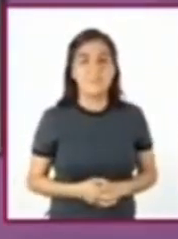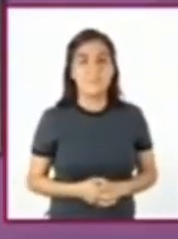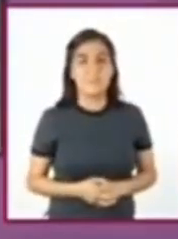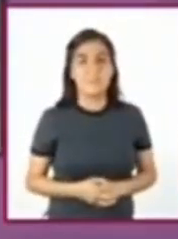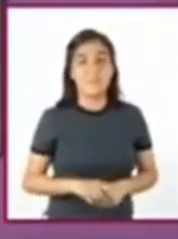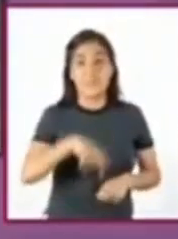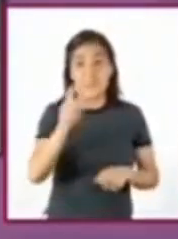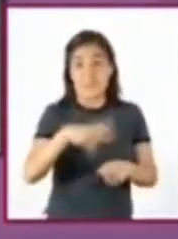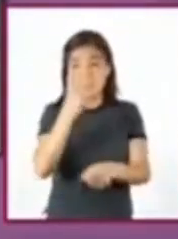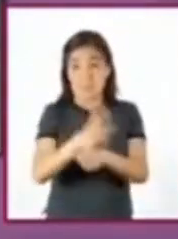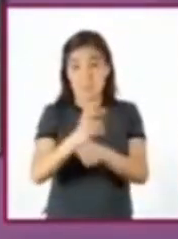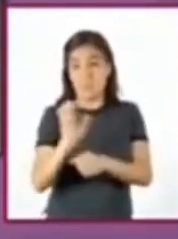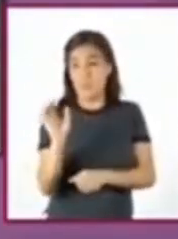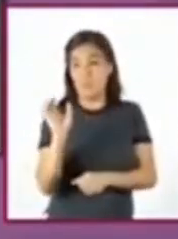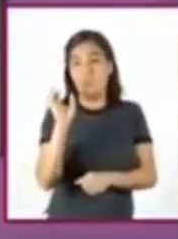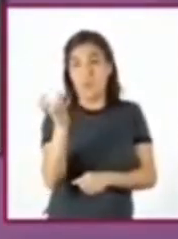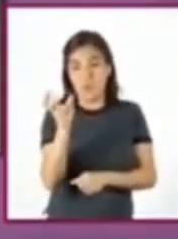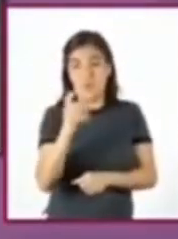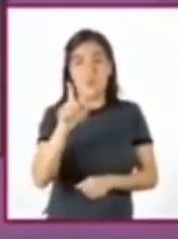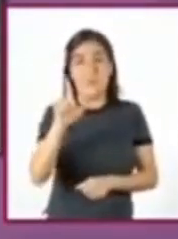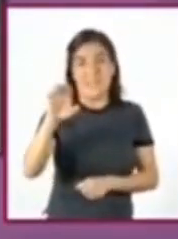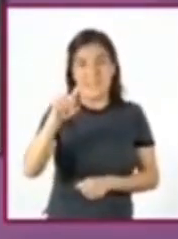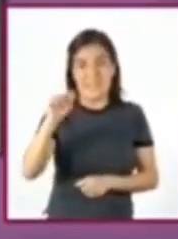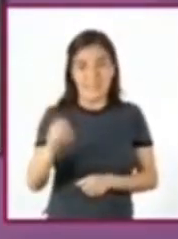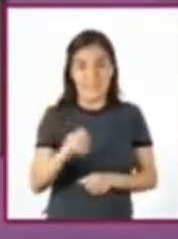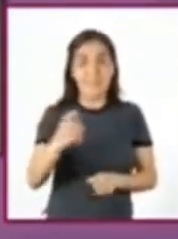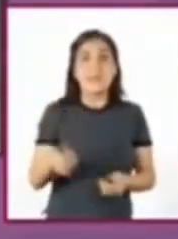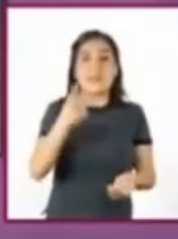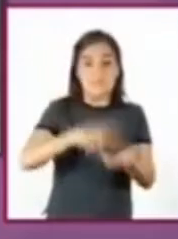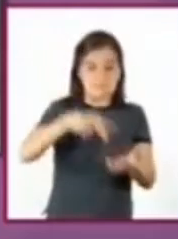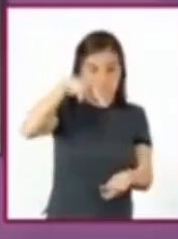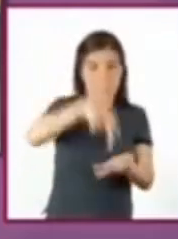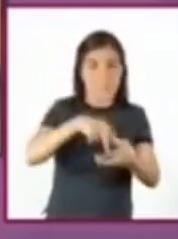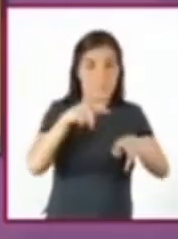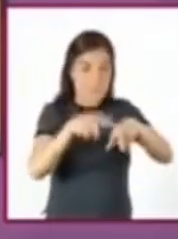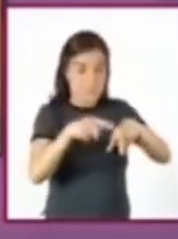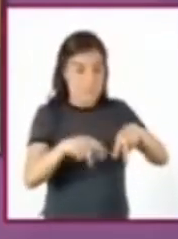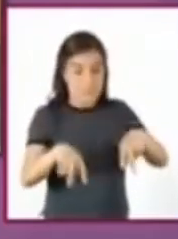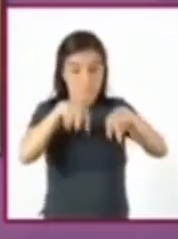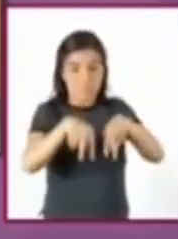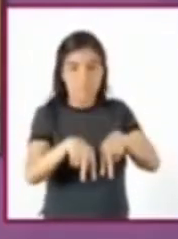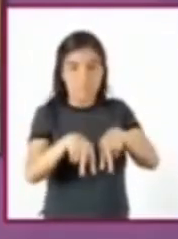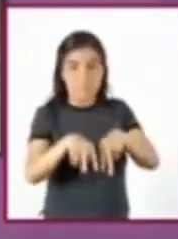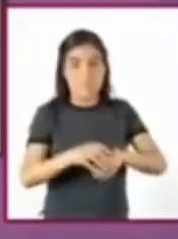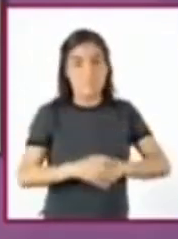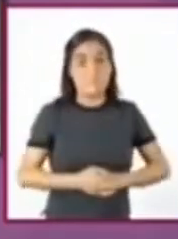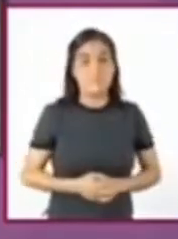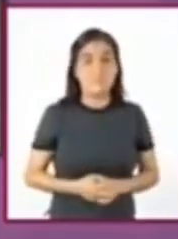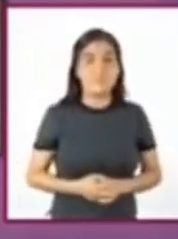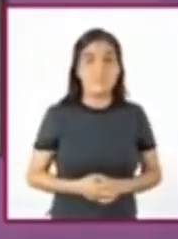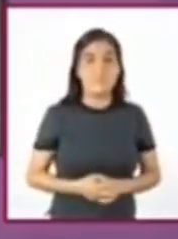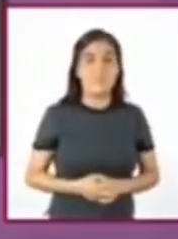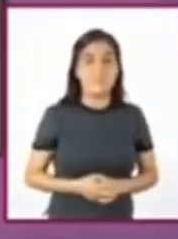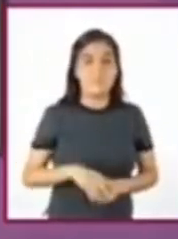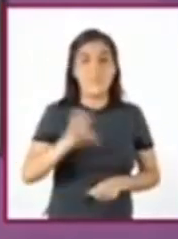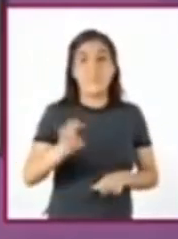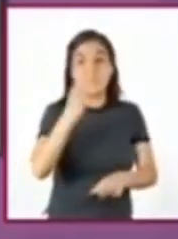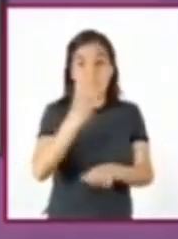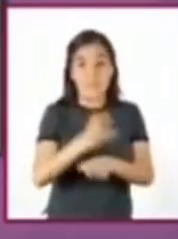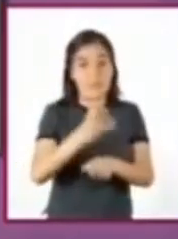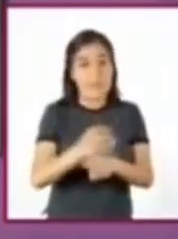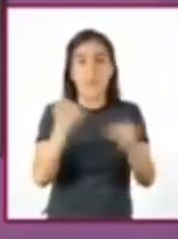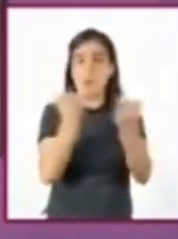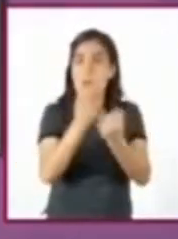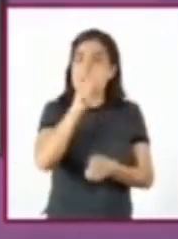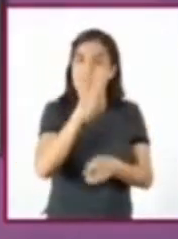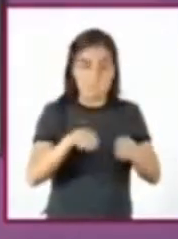El segundo LED va a entrar en la línea donde está el segundo pin del primer LED. El tercero seguirá la